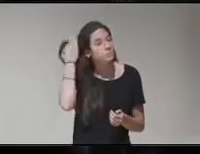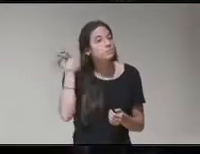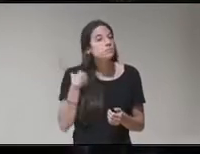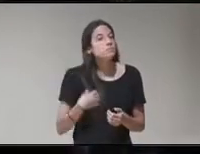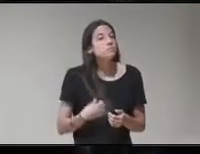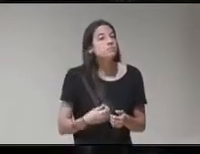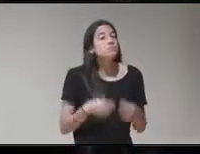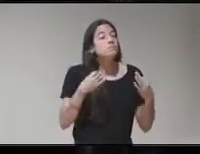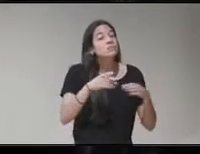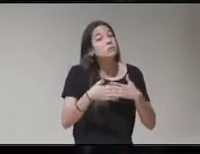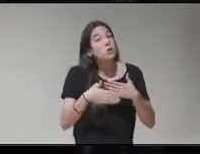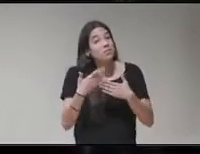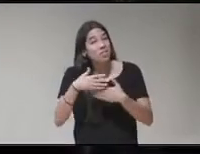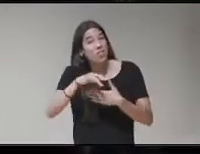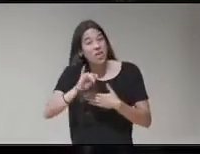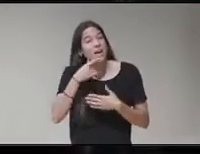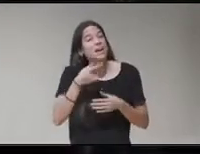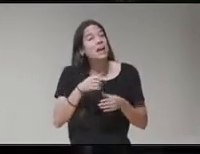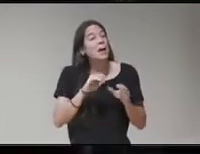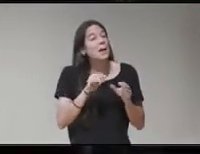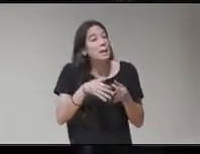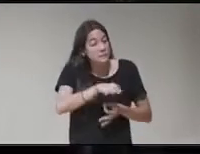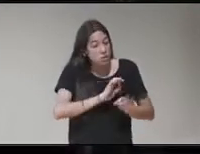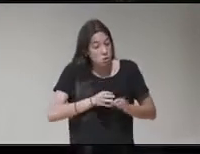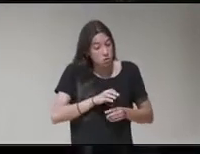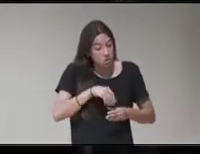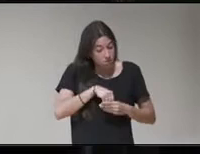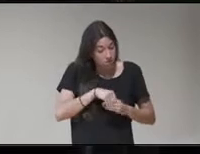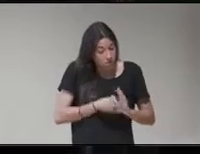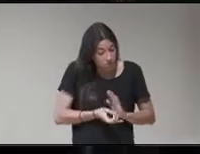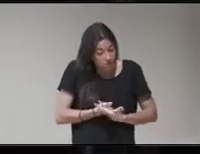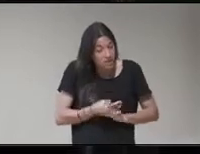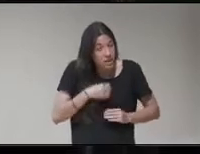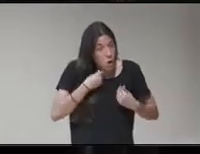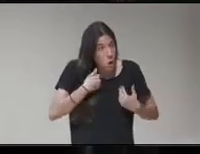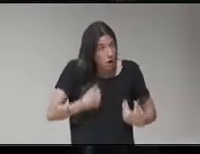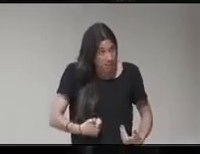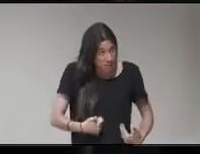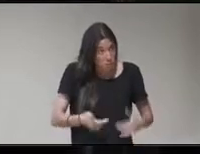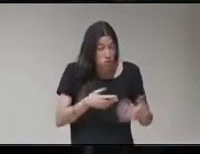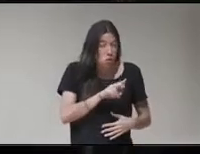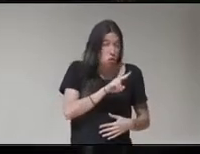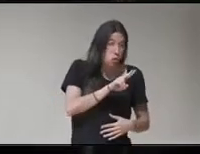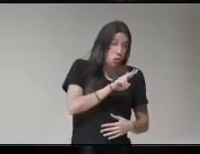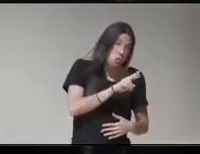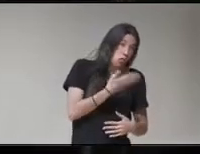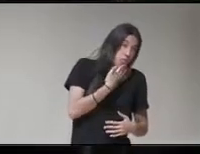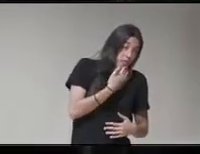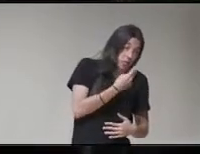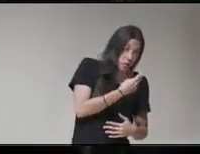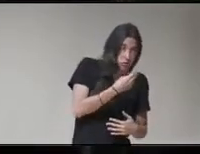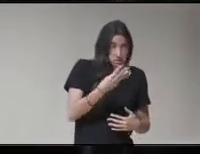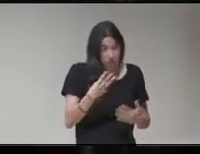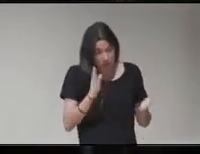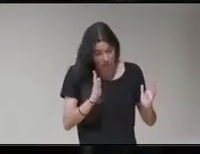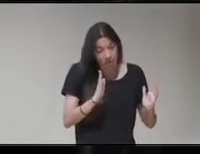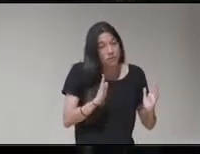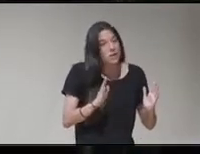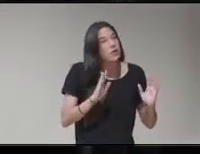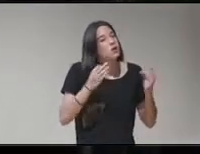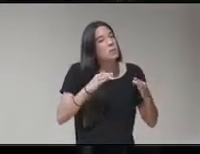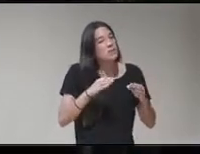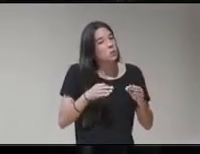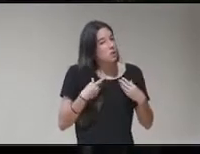una tendencia a que la microbiota que se establece en tu organismo aproximadamente entre los 2 y 3 años te acompañe durante el resto de tu vida,